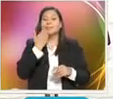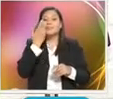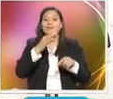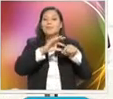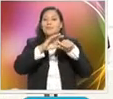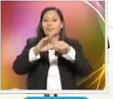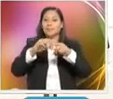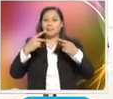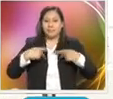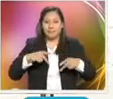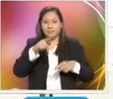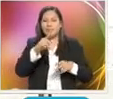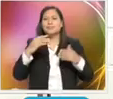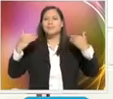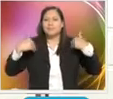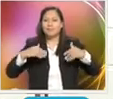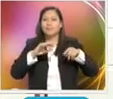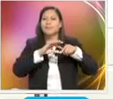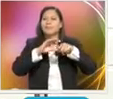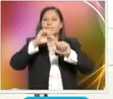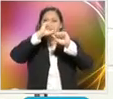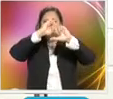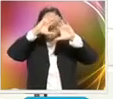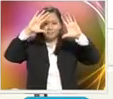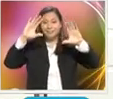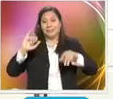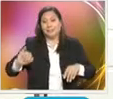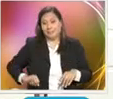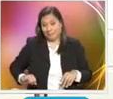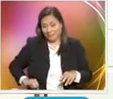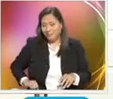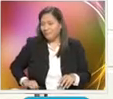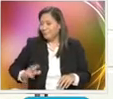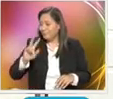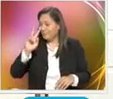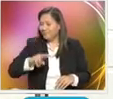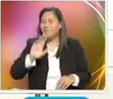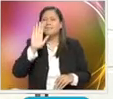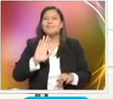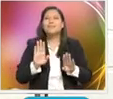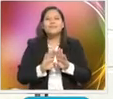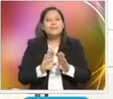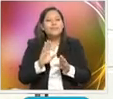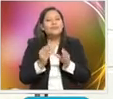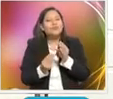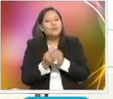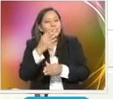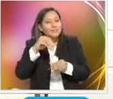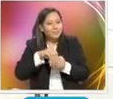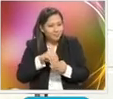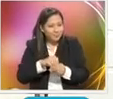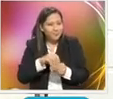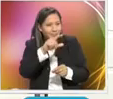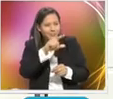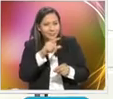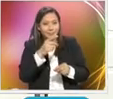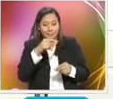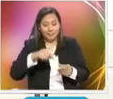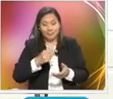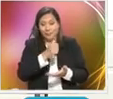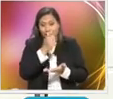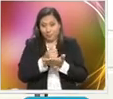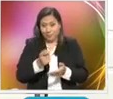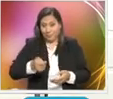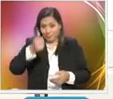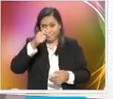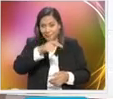público por un recorrido que me parece súper interesante, es algo totalmente inédito en esta capital, que